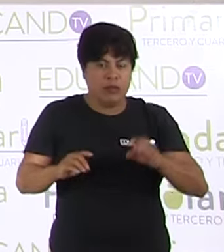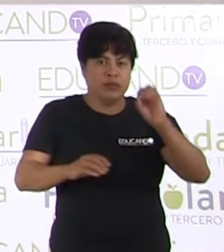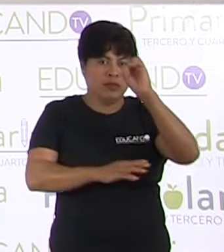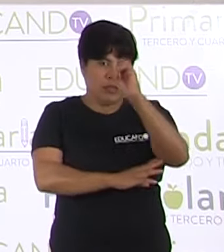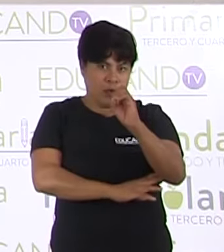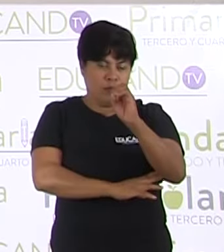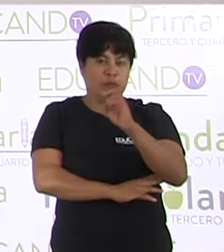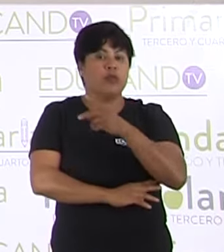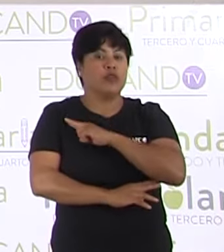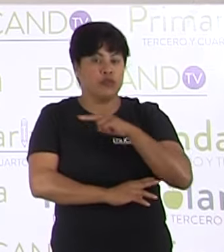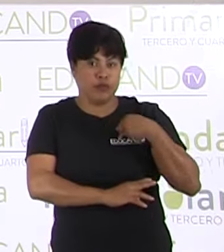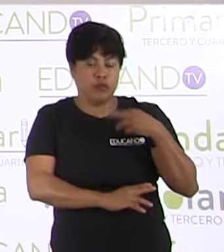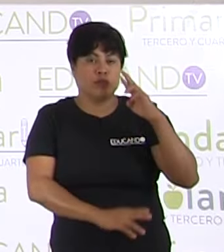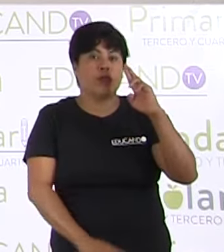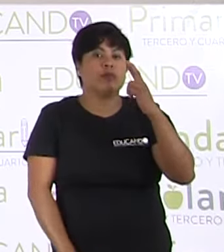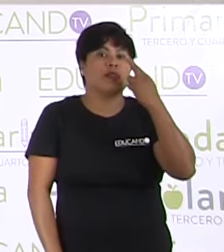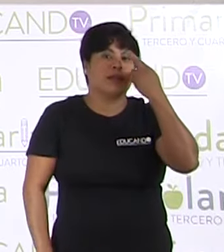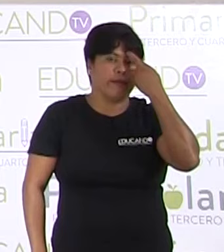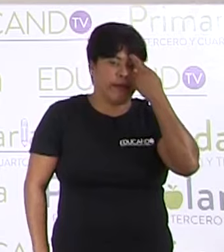recordar